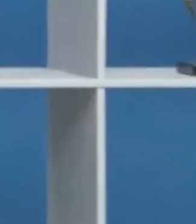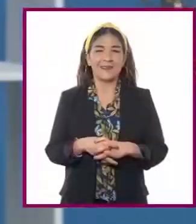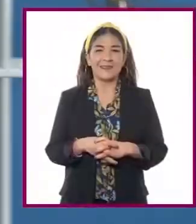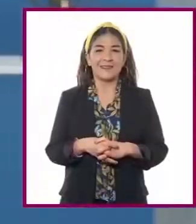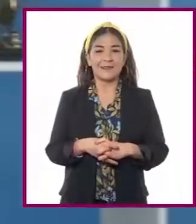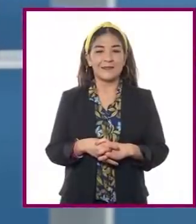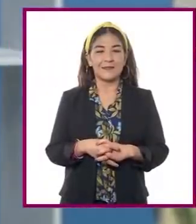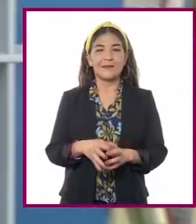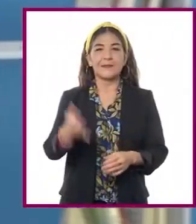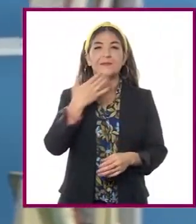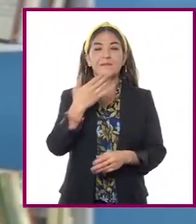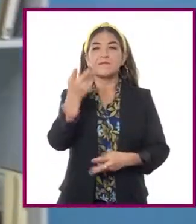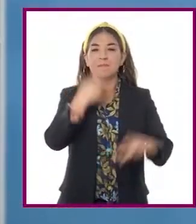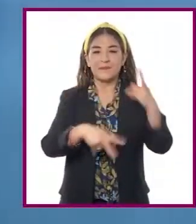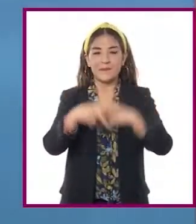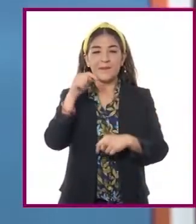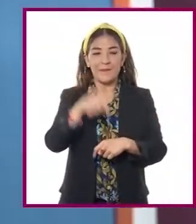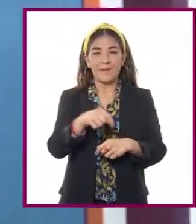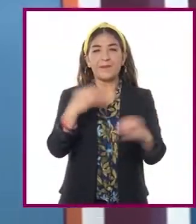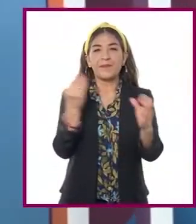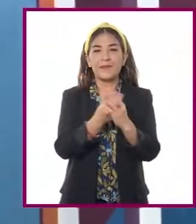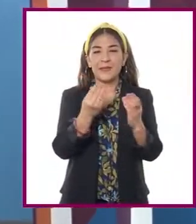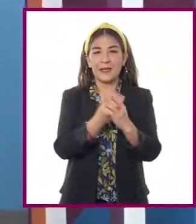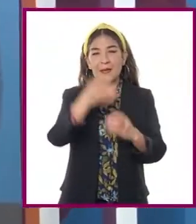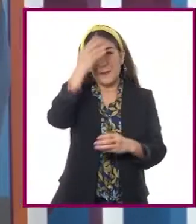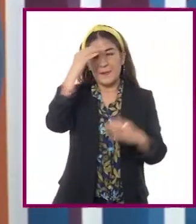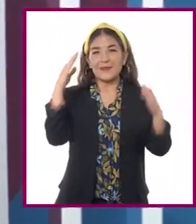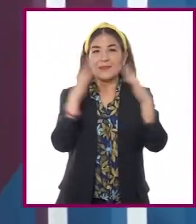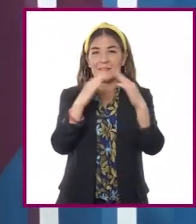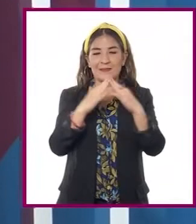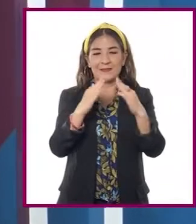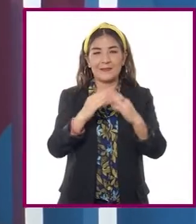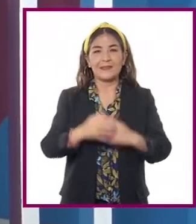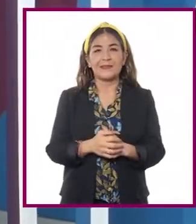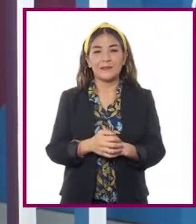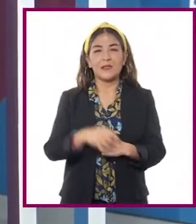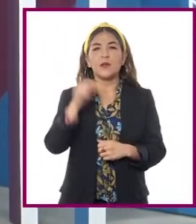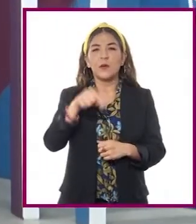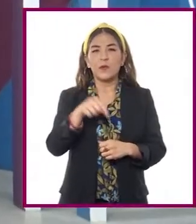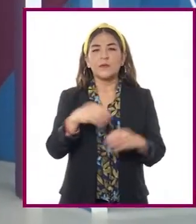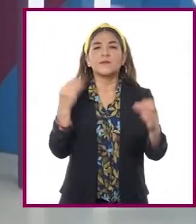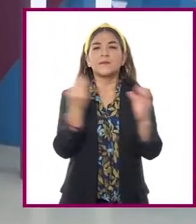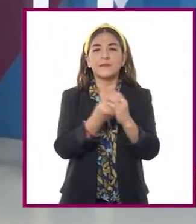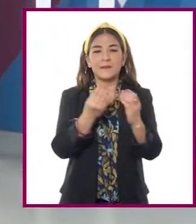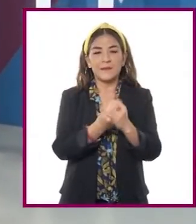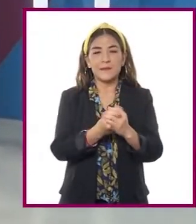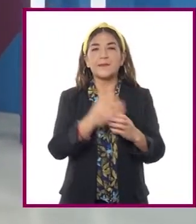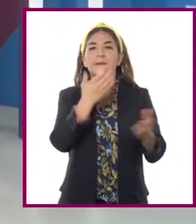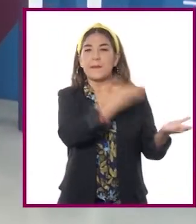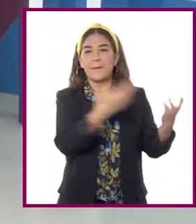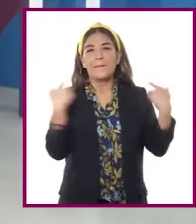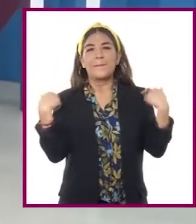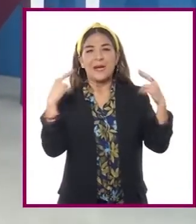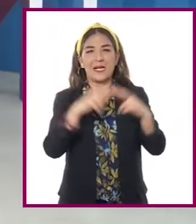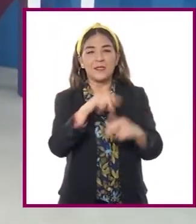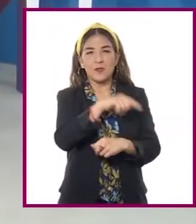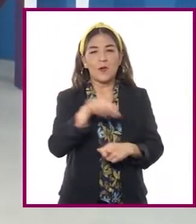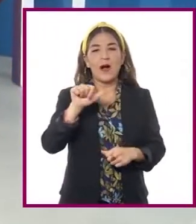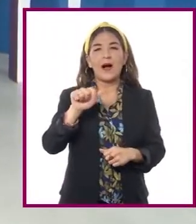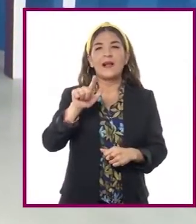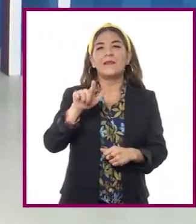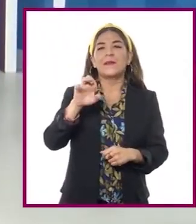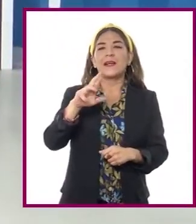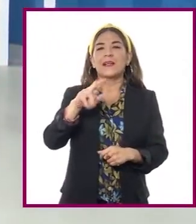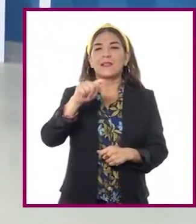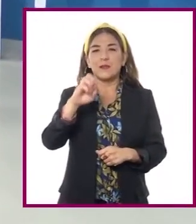Sean bienvenidas y bienvenidos a una sesión más de Aprende en Casa. En esta ocasión estará con nosotros el profesor Alberto